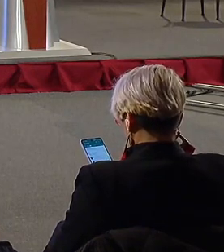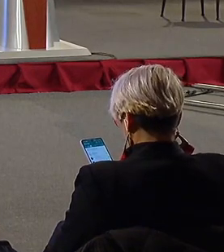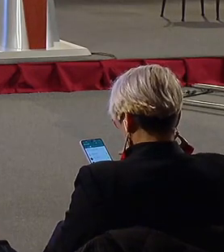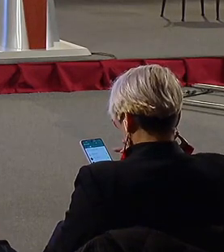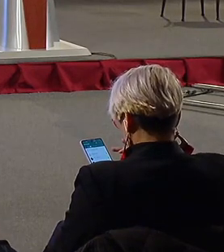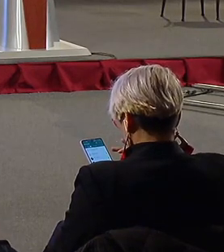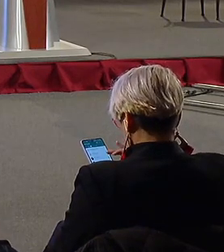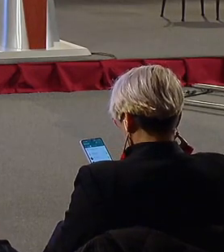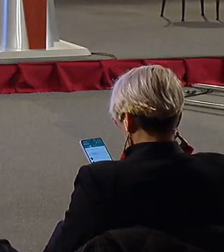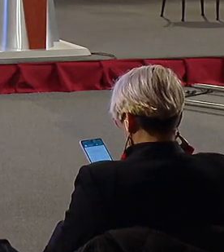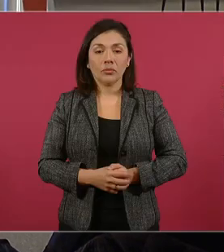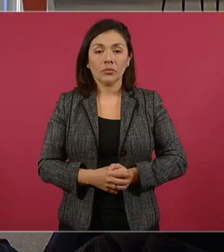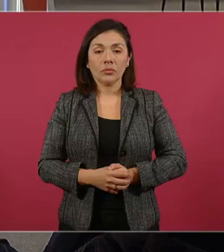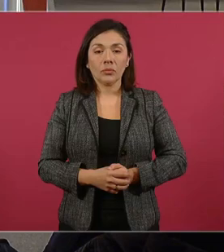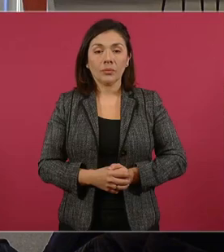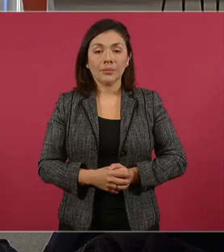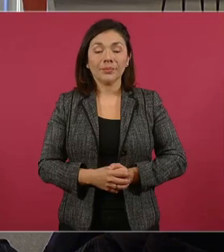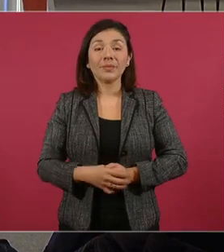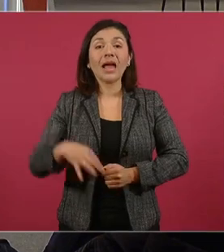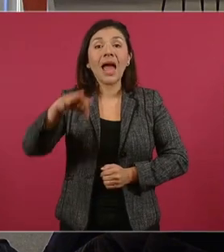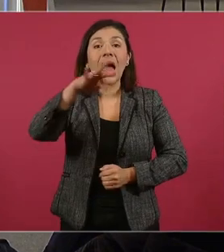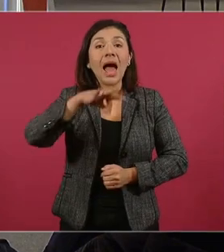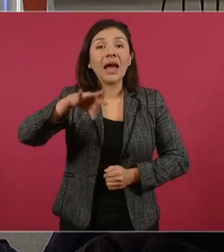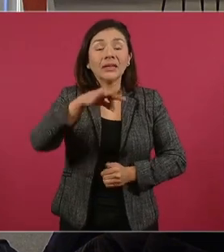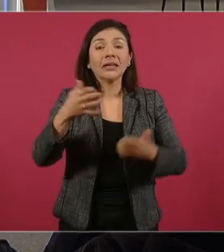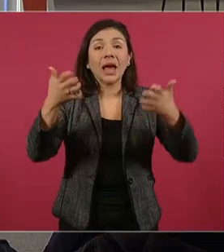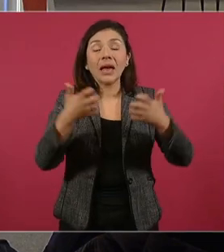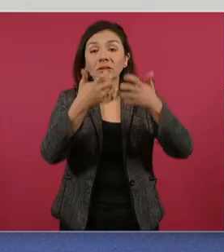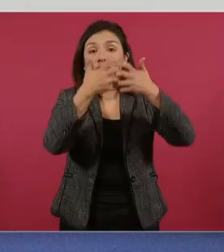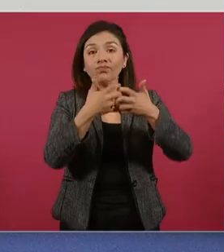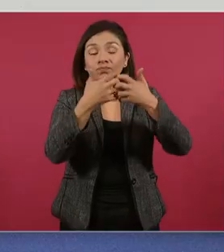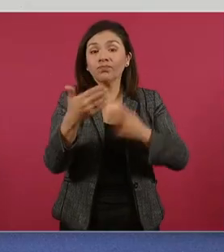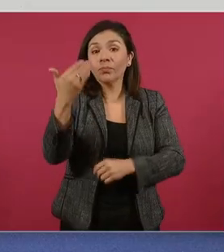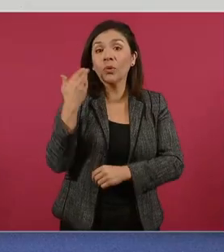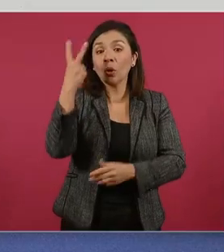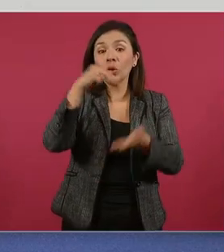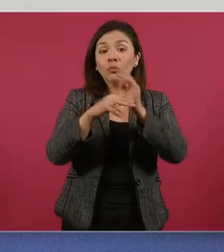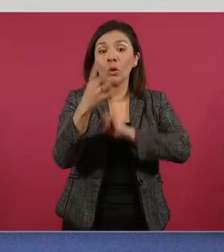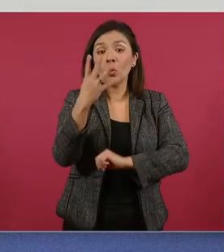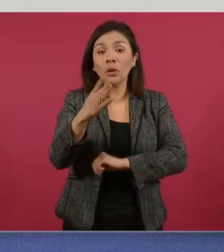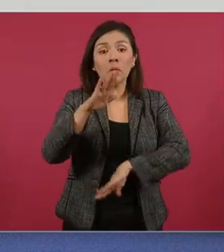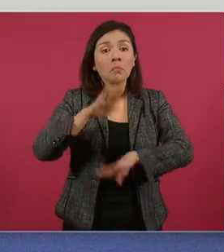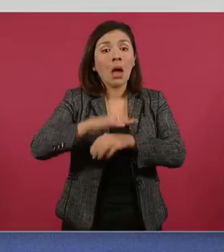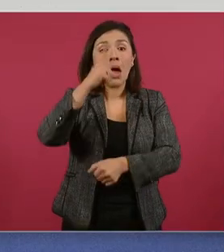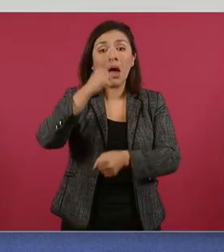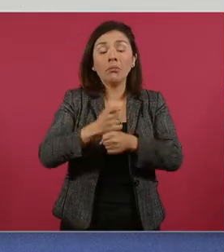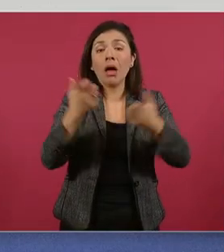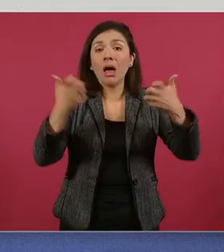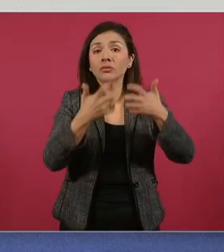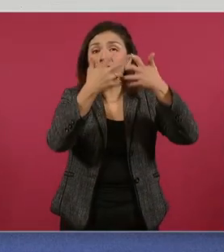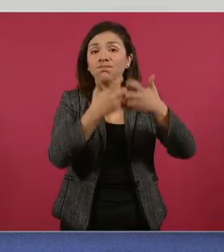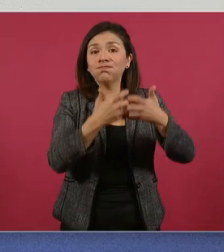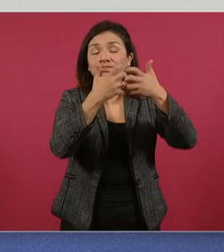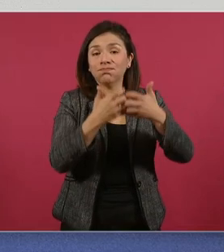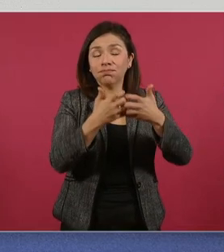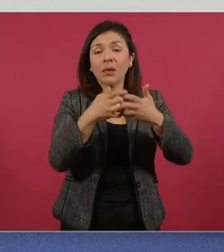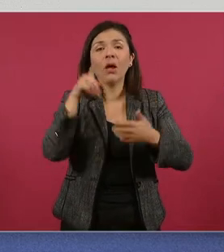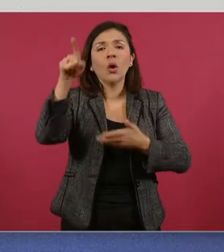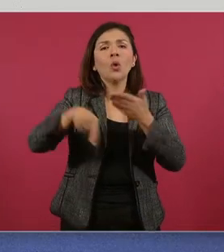el 2004 se llegó al máximo histórico de producción en nuestro país, sobre todo con